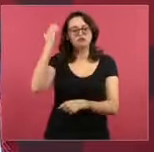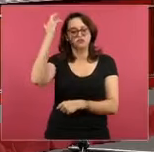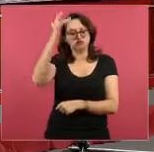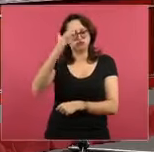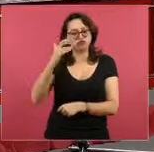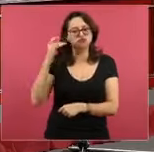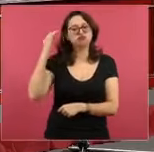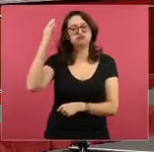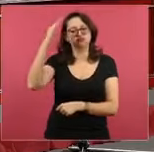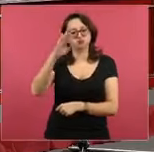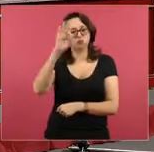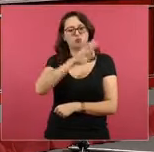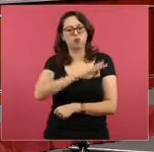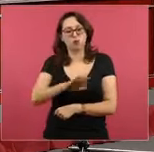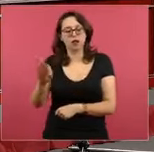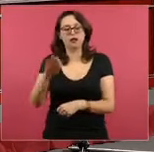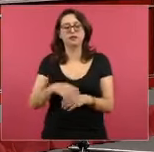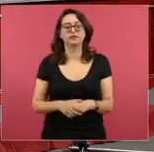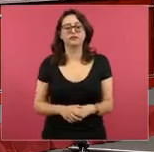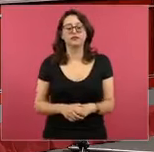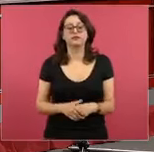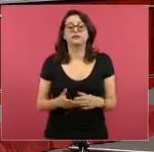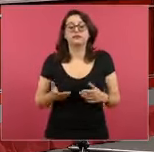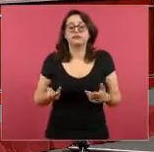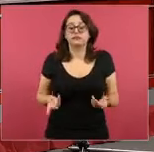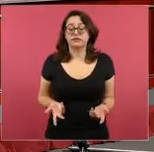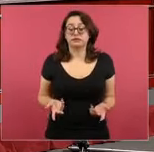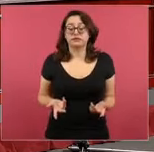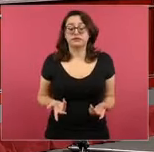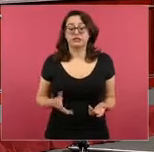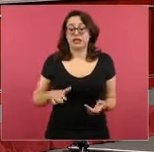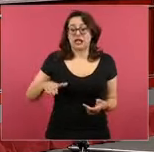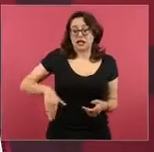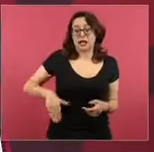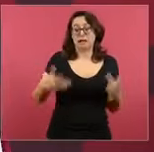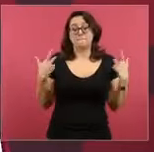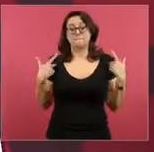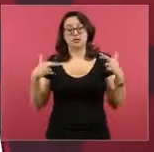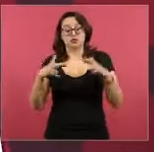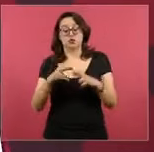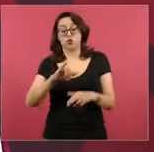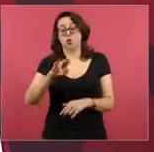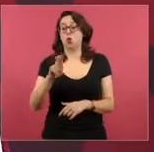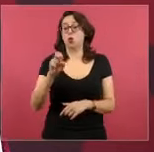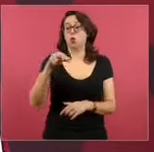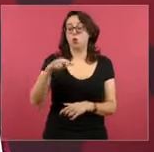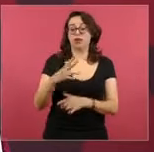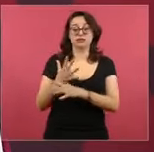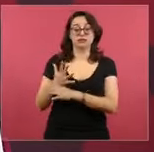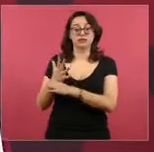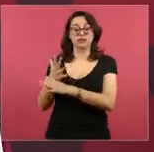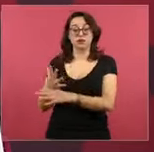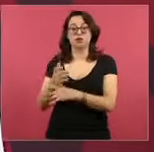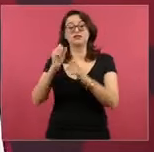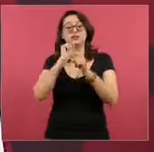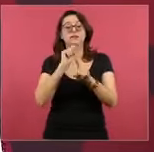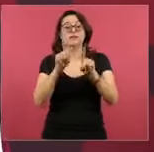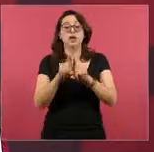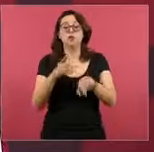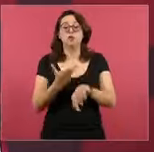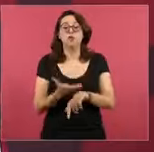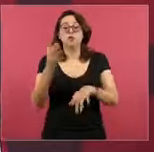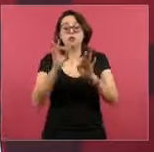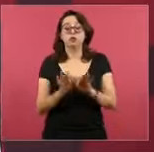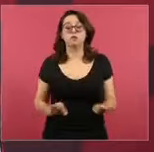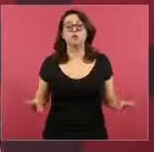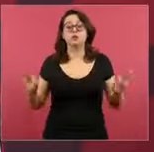a extender un poquito nada más en lo que decía el maestro Juan Manuel de la importancia de los valores.